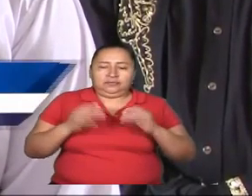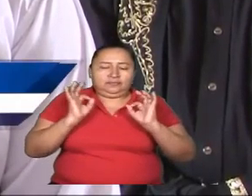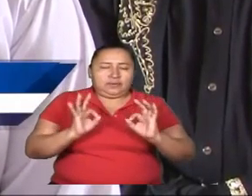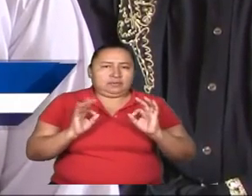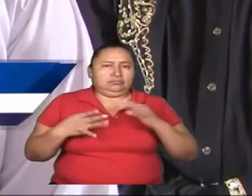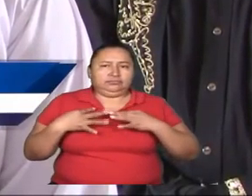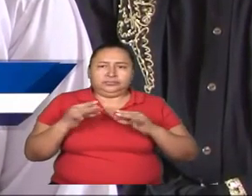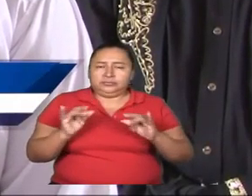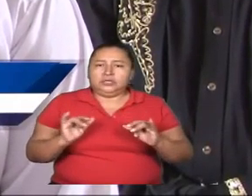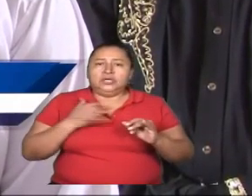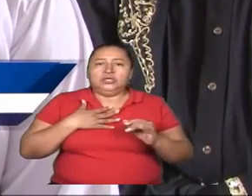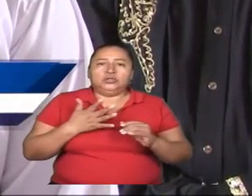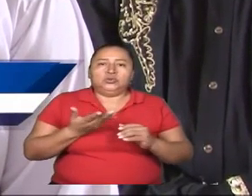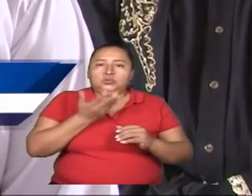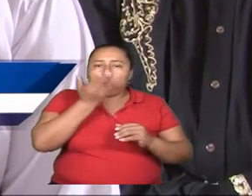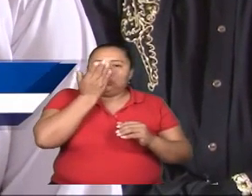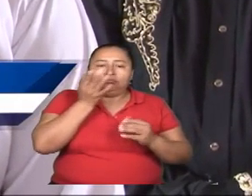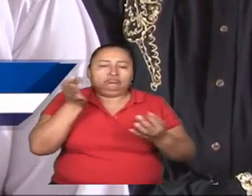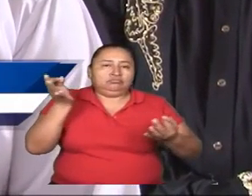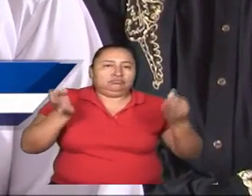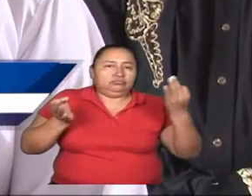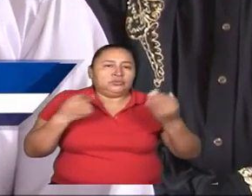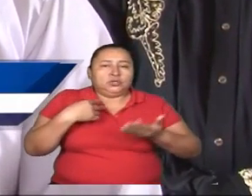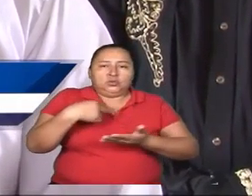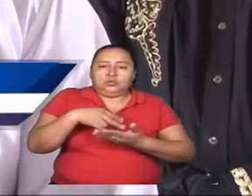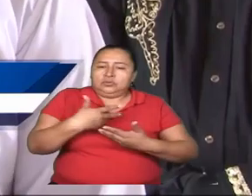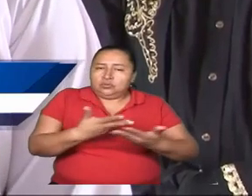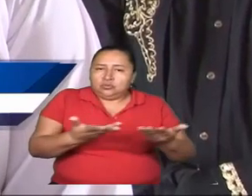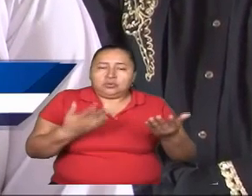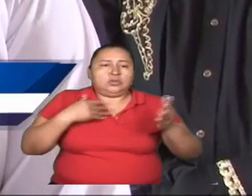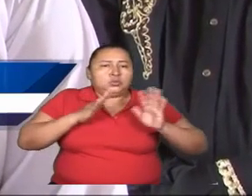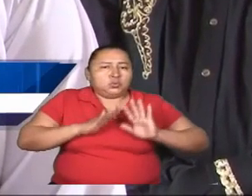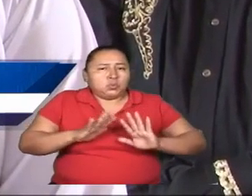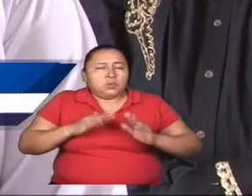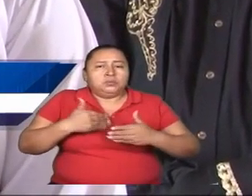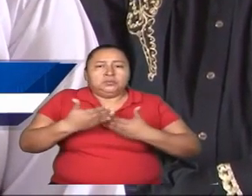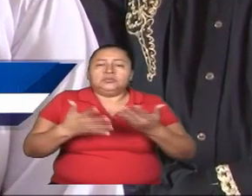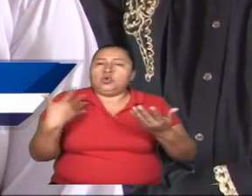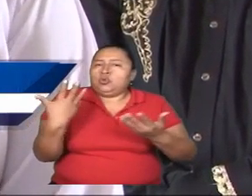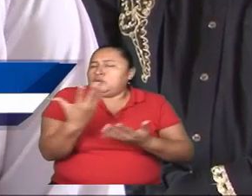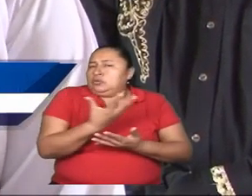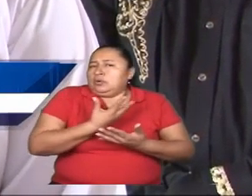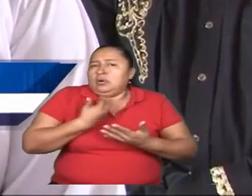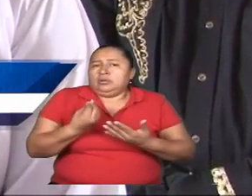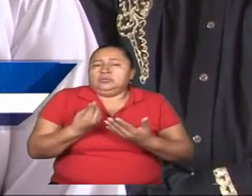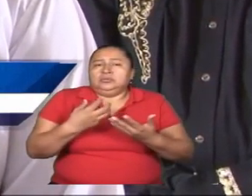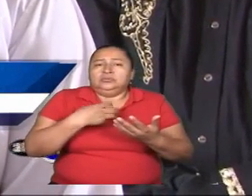y su donosura al bailar, su parsimonia, su lentitud, con